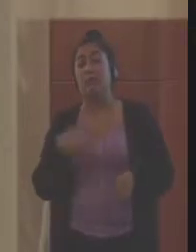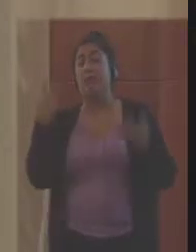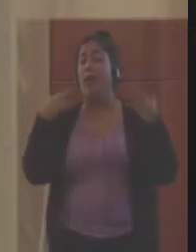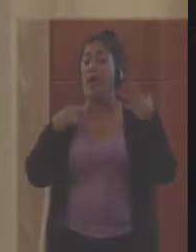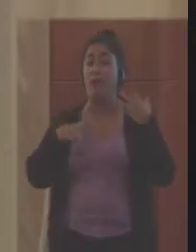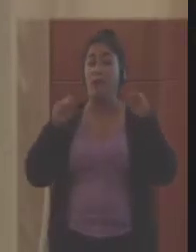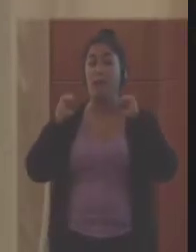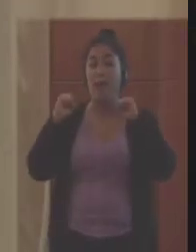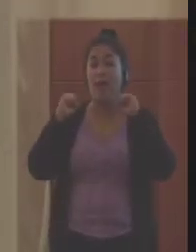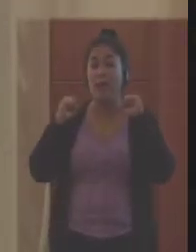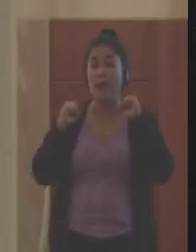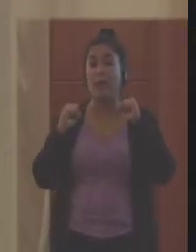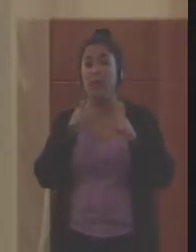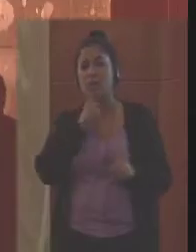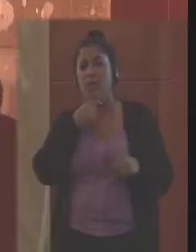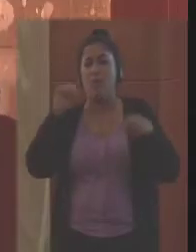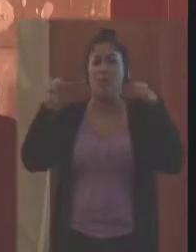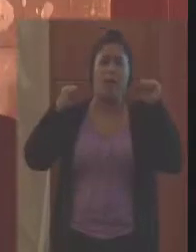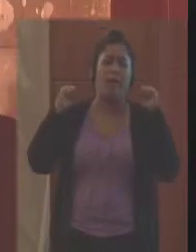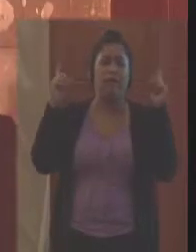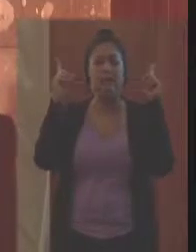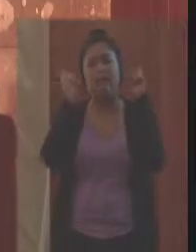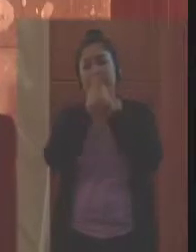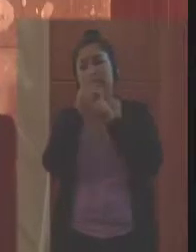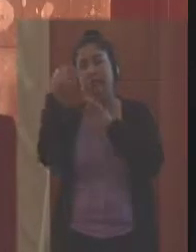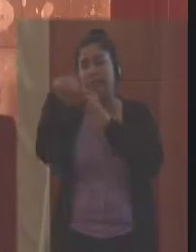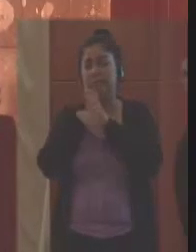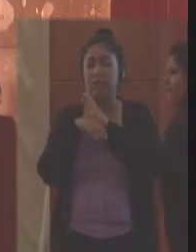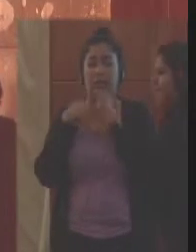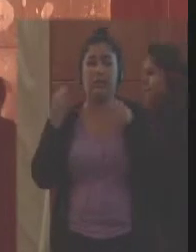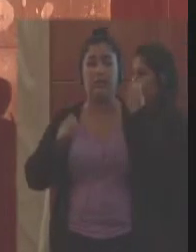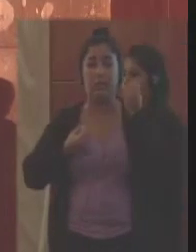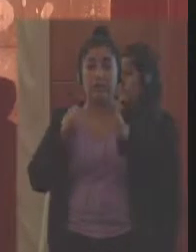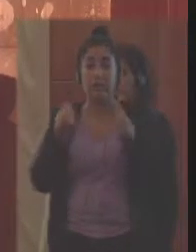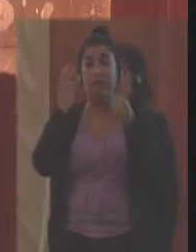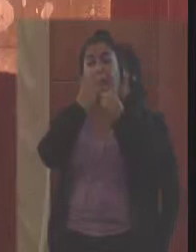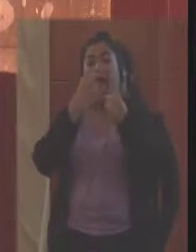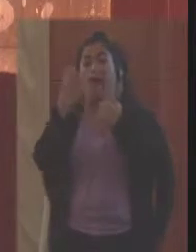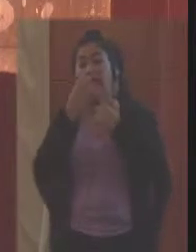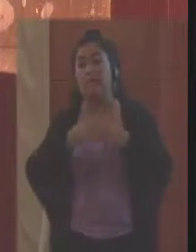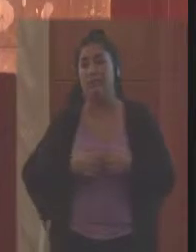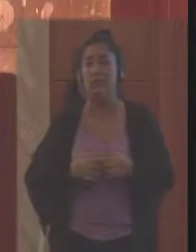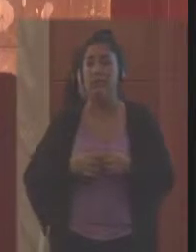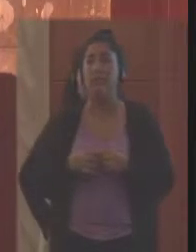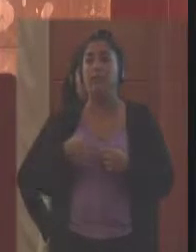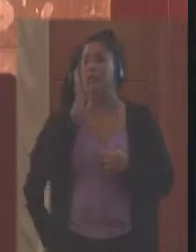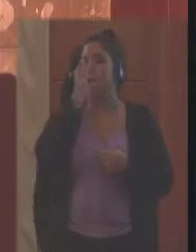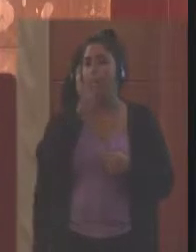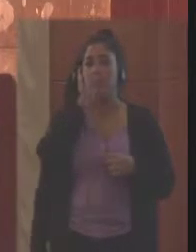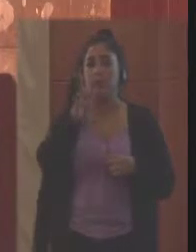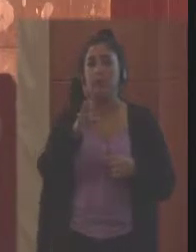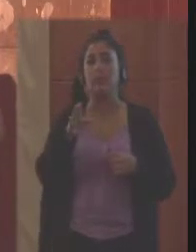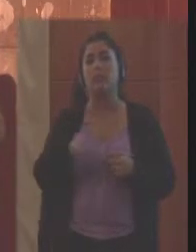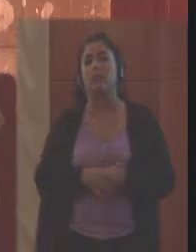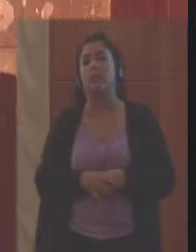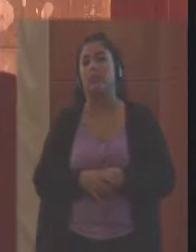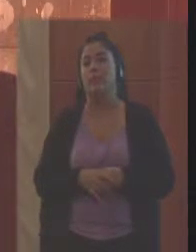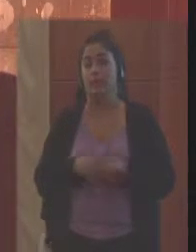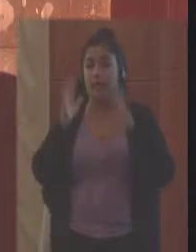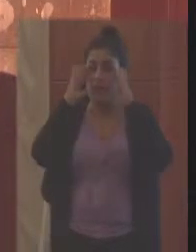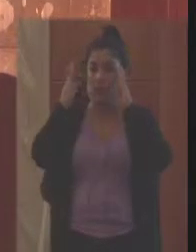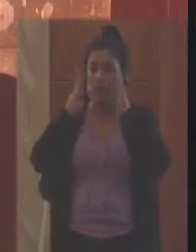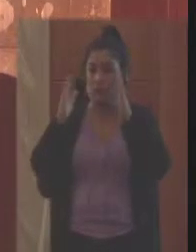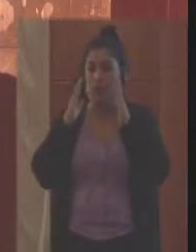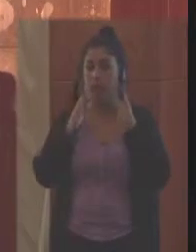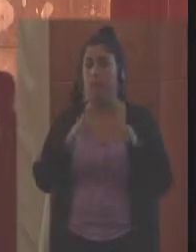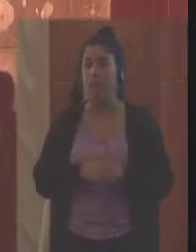la necesidad de crear unas normas, teniendo los instrumentos internacionales, porque siempre tuvimos en cuenta los instrumentos de carácter internacional y